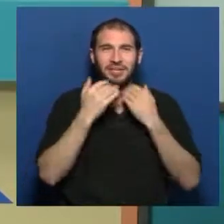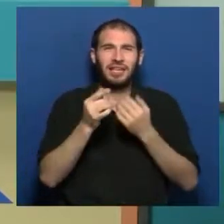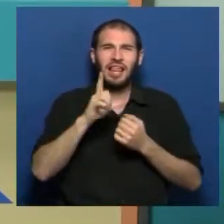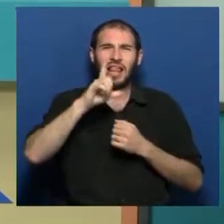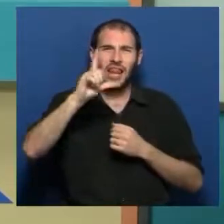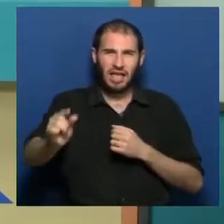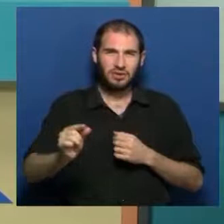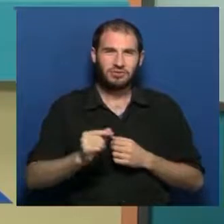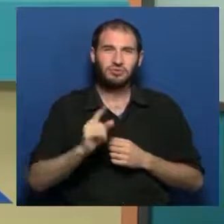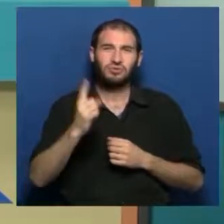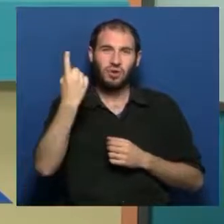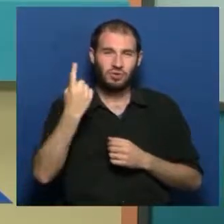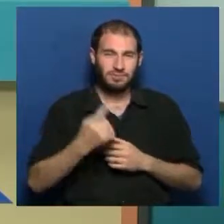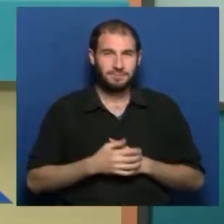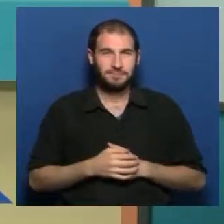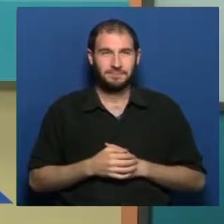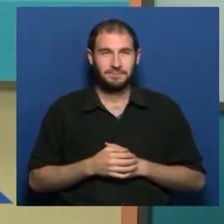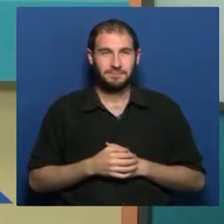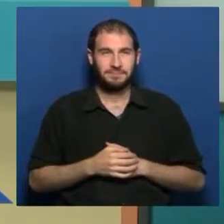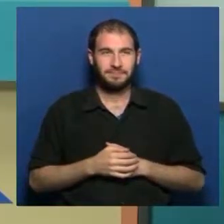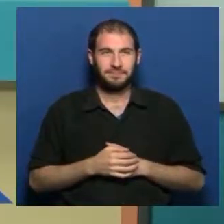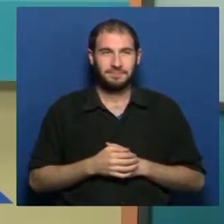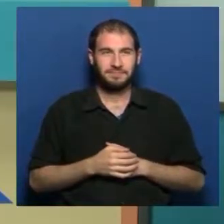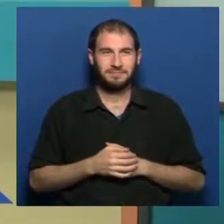lejos, de estar solo.